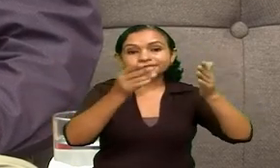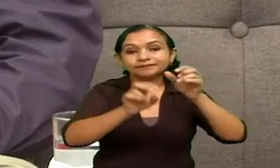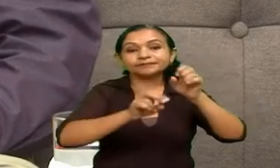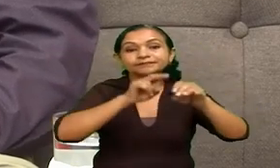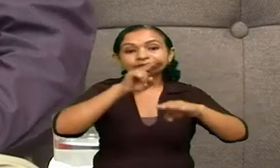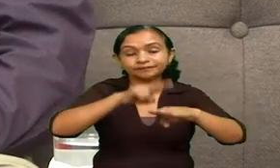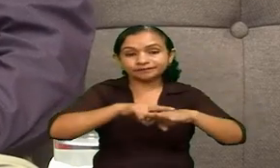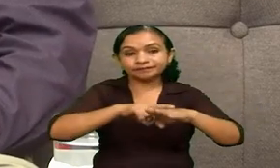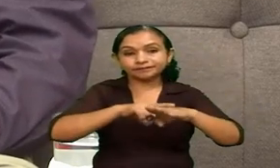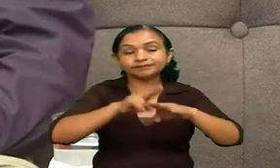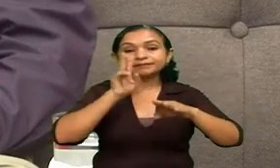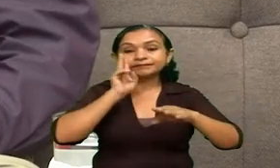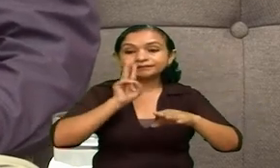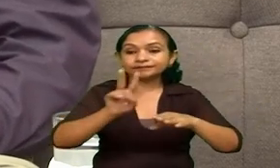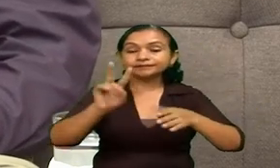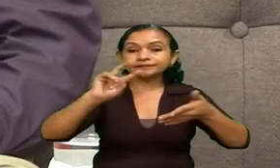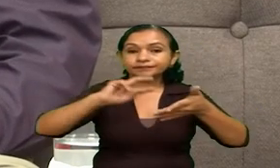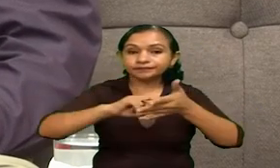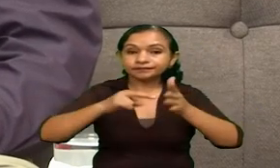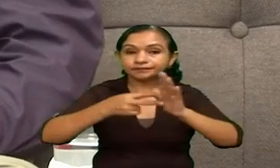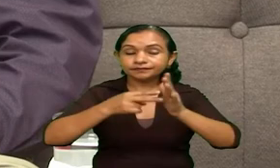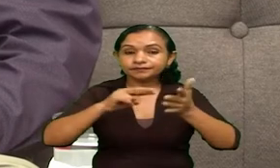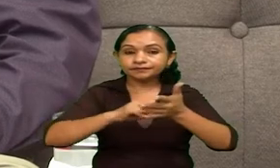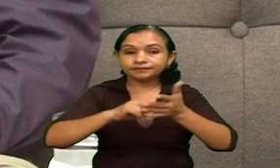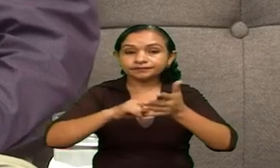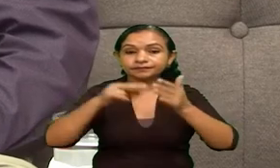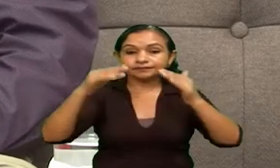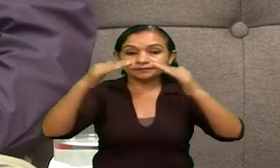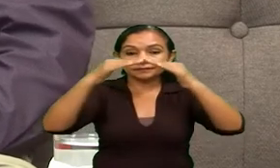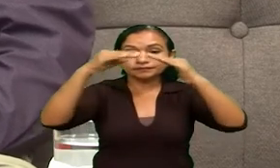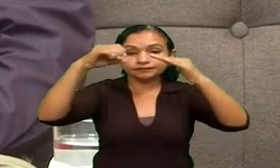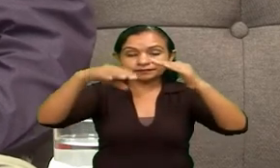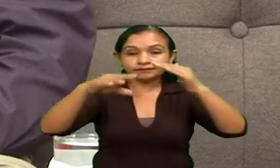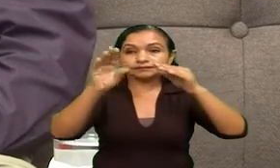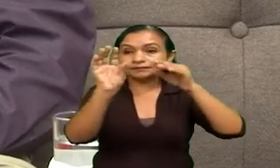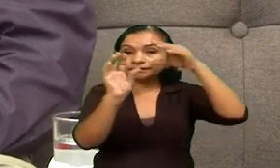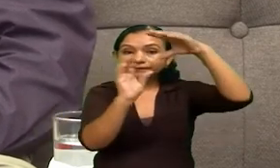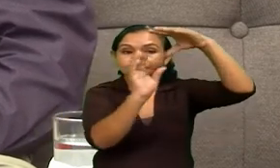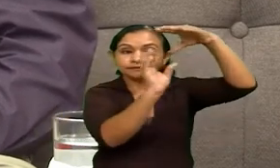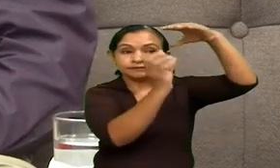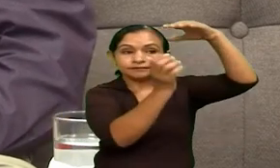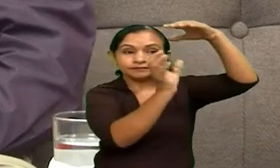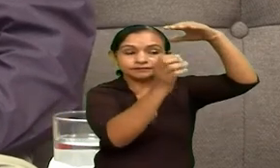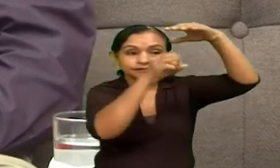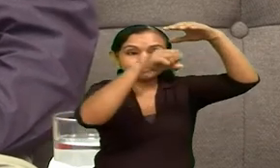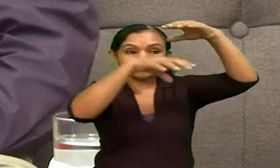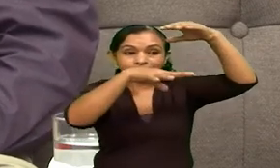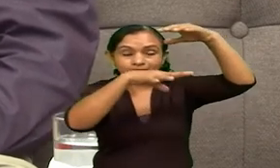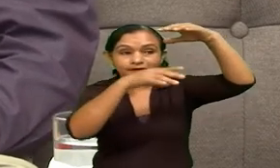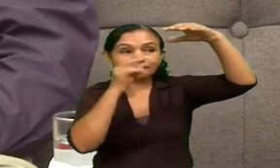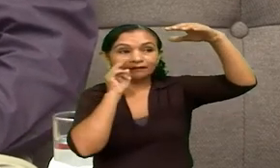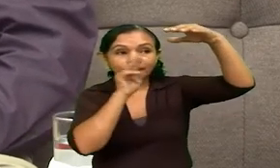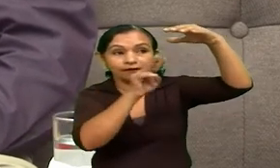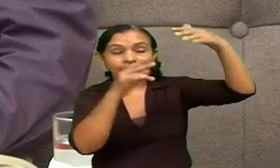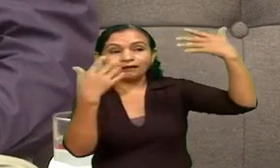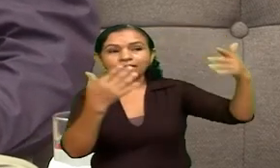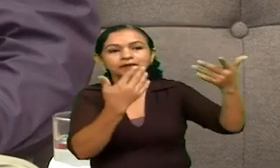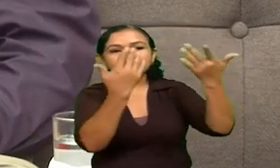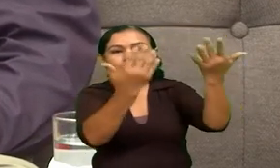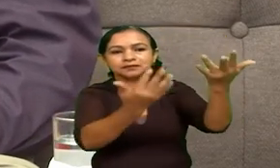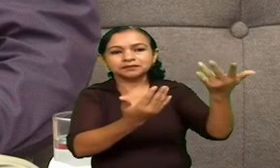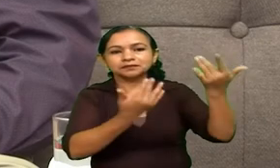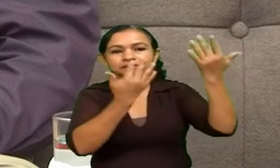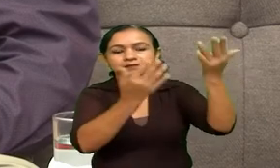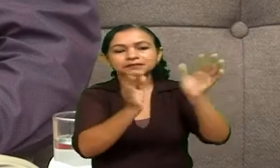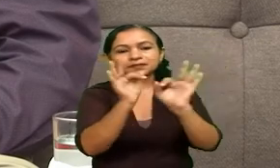Es ver lo que significa esa energía, esa bujía que se enciende, que ha estado esperando cada